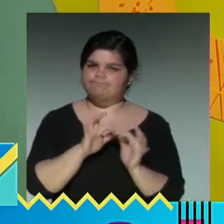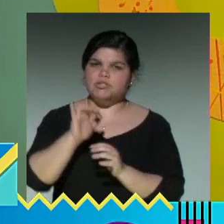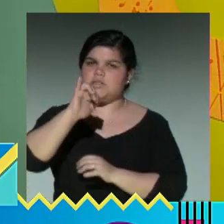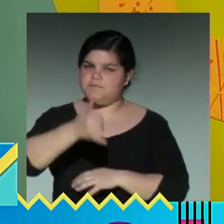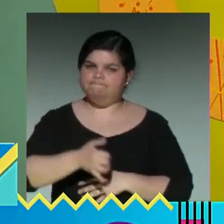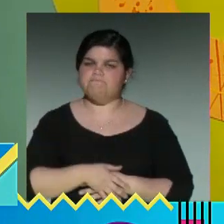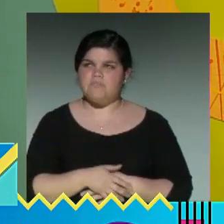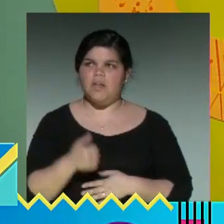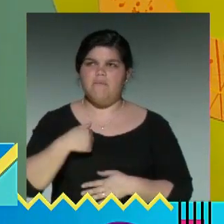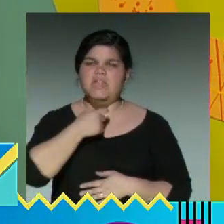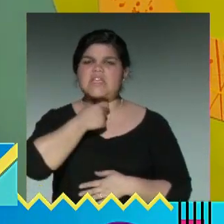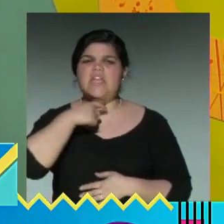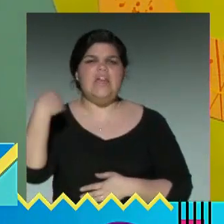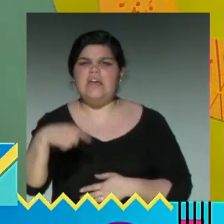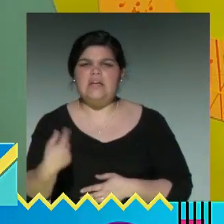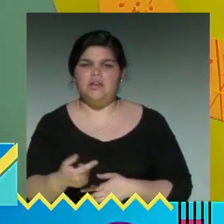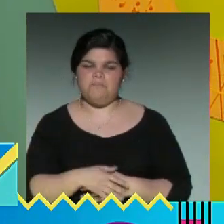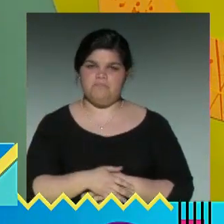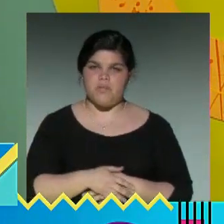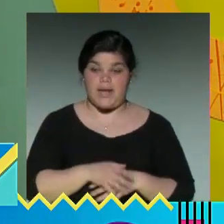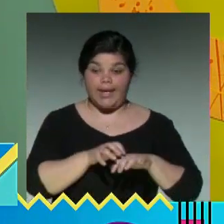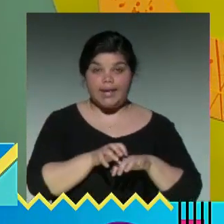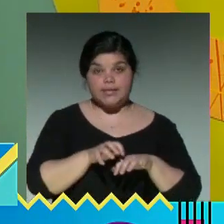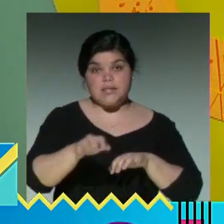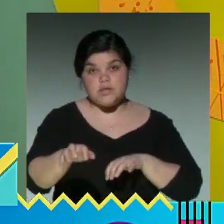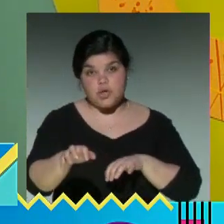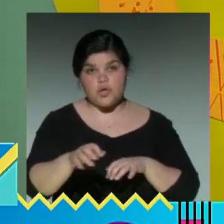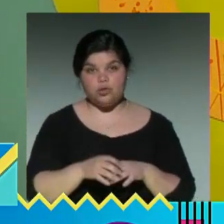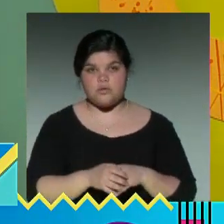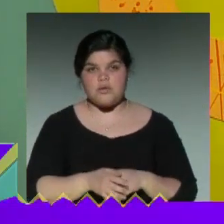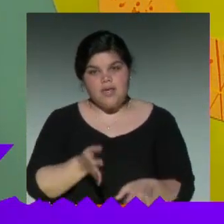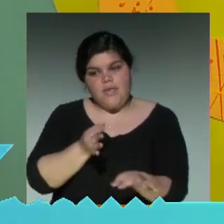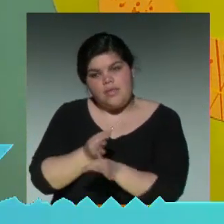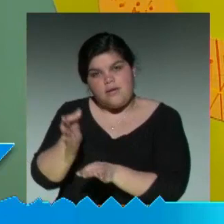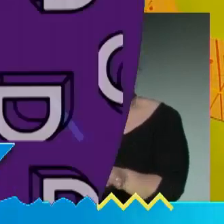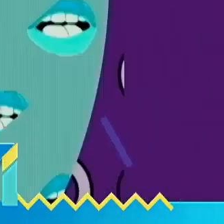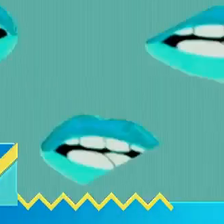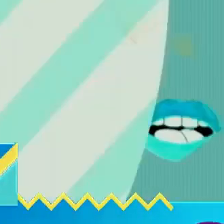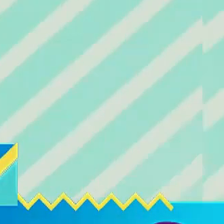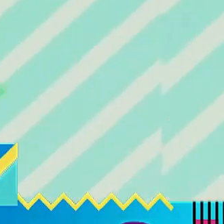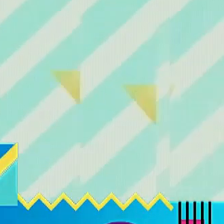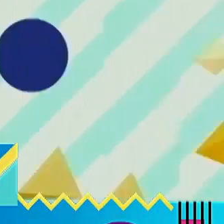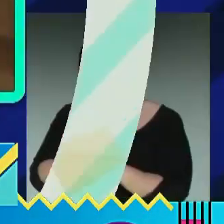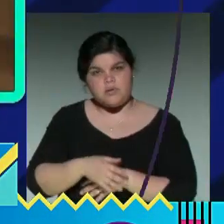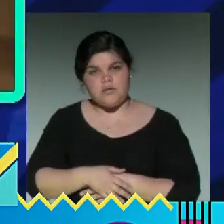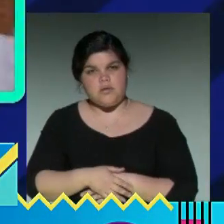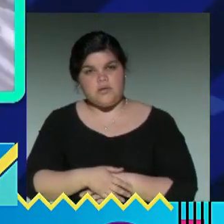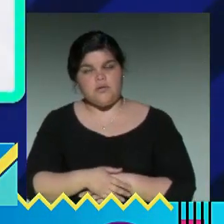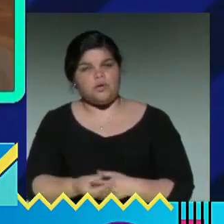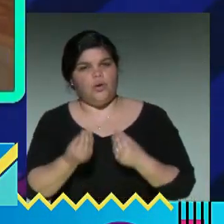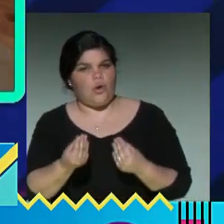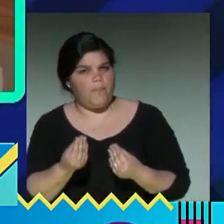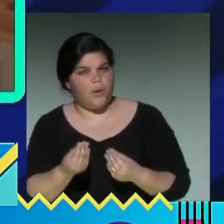se pretende, si es una extensión más transferencista, es decir, de una